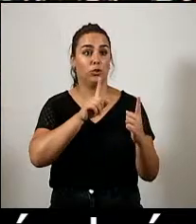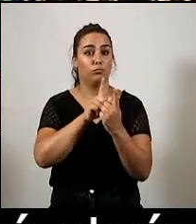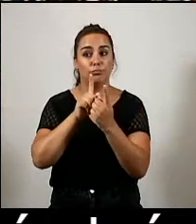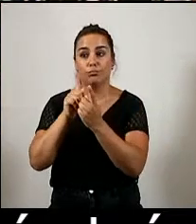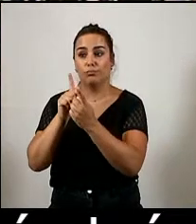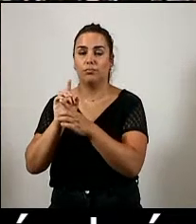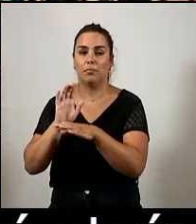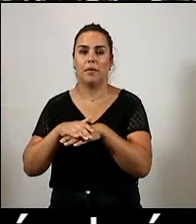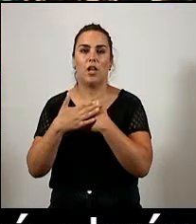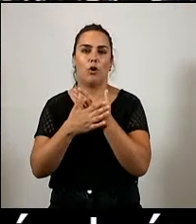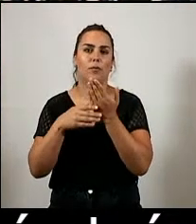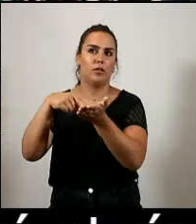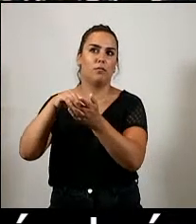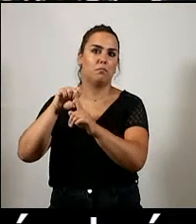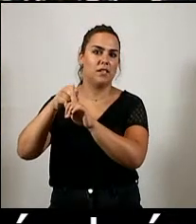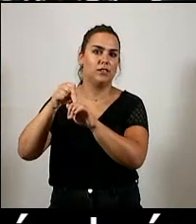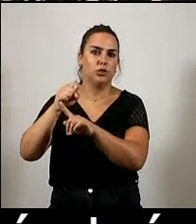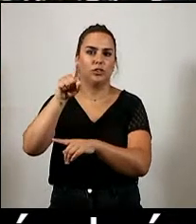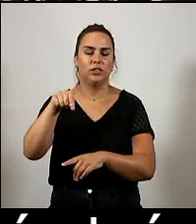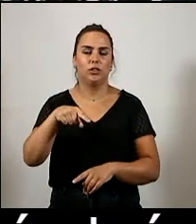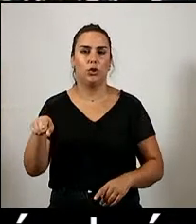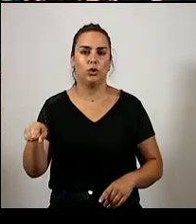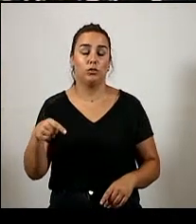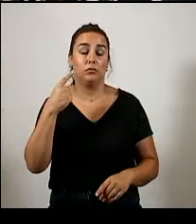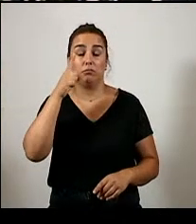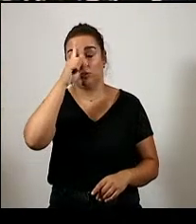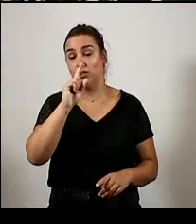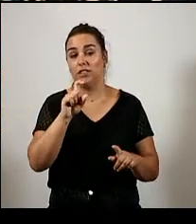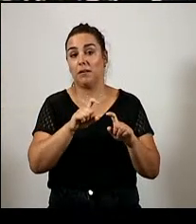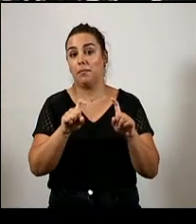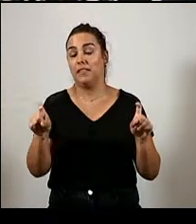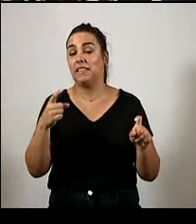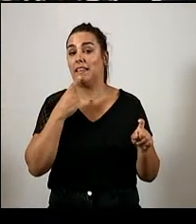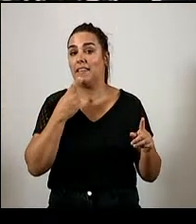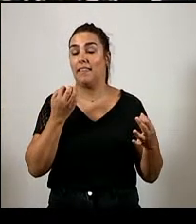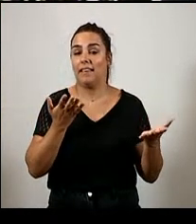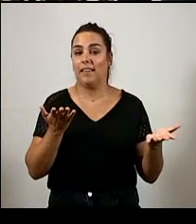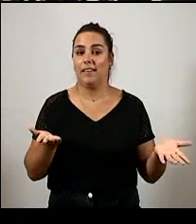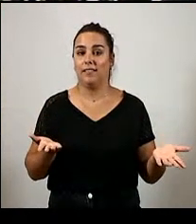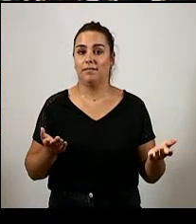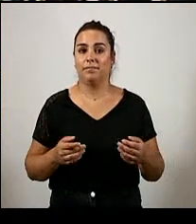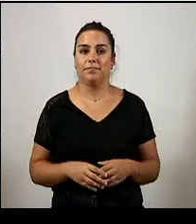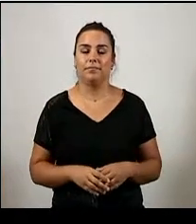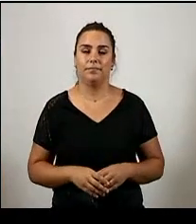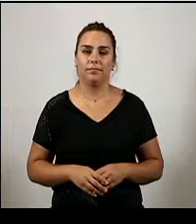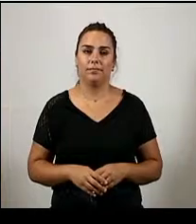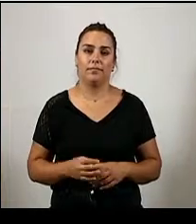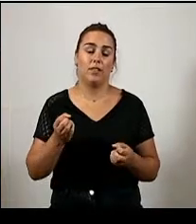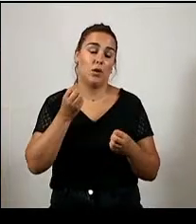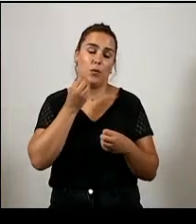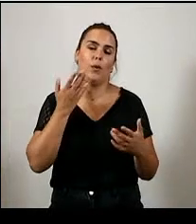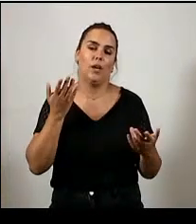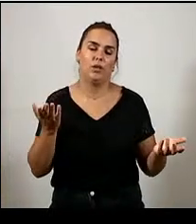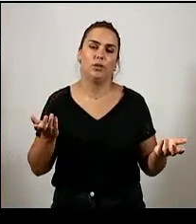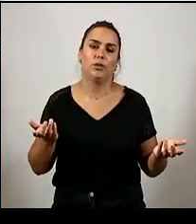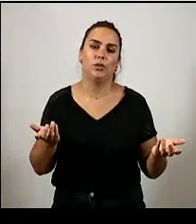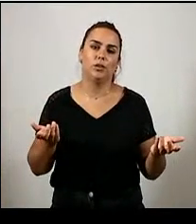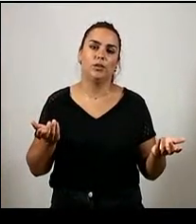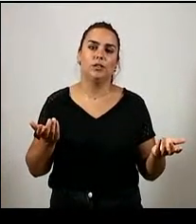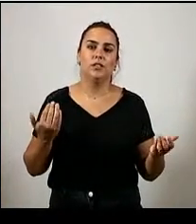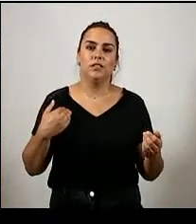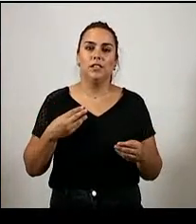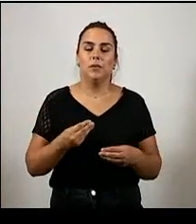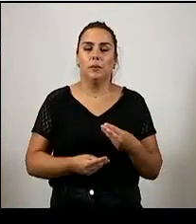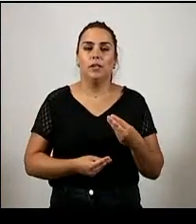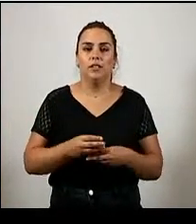al Gobierno. No sé cuál es la actitud de las empresas respecto a seguir con la planta. Bueno, la actitud de la comarca es clara